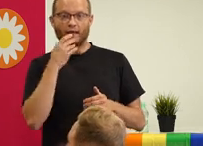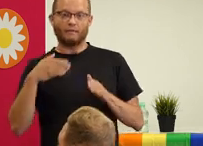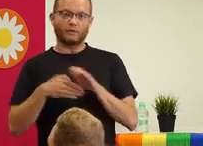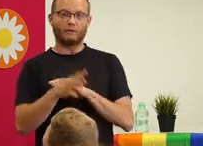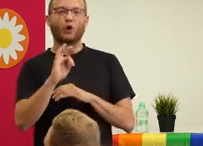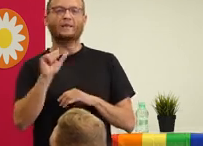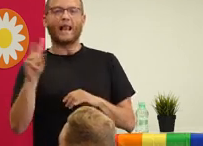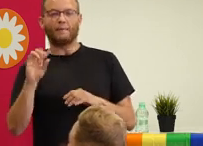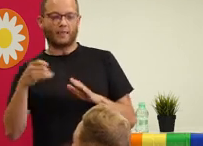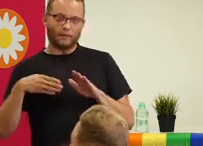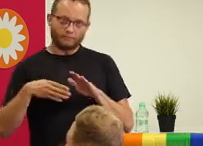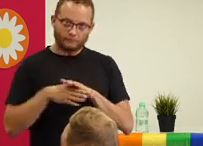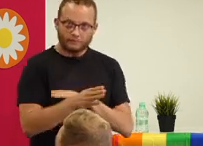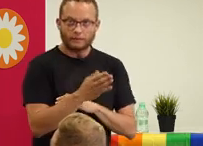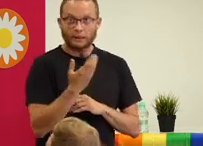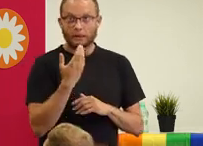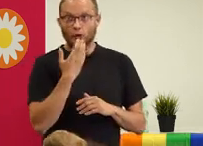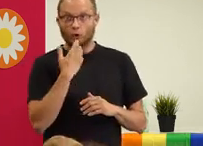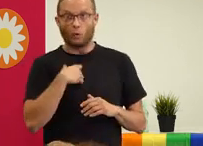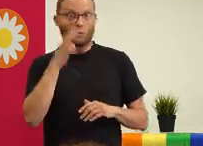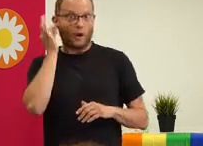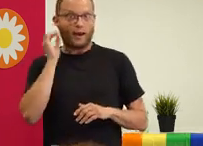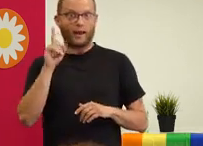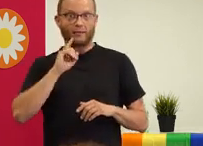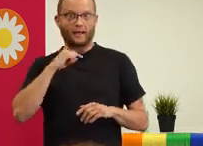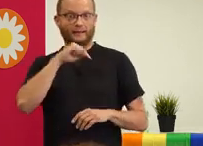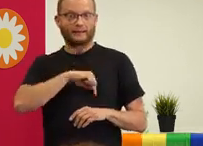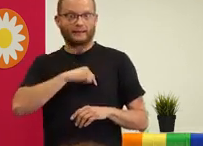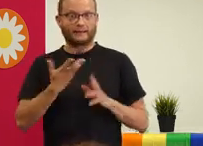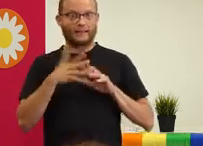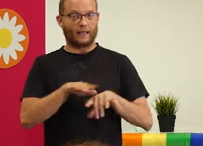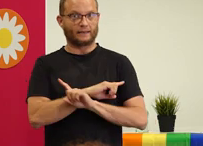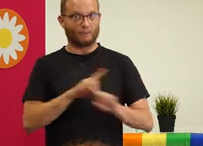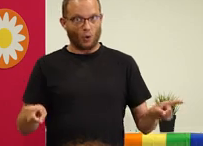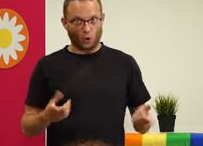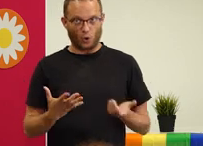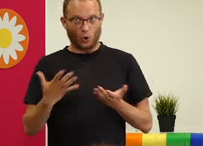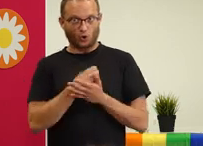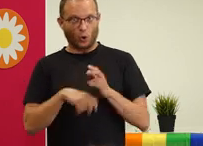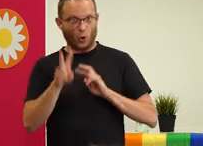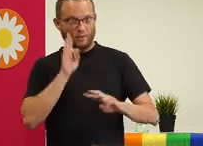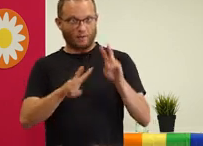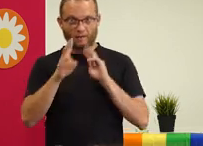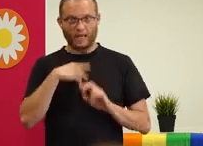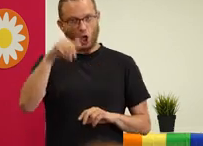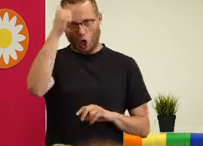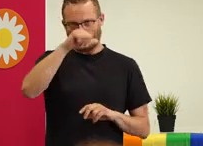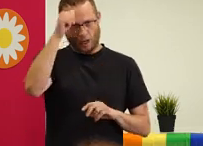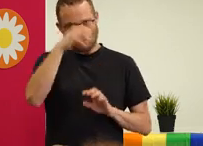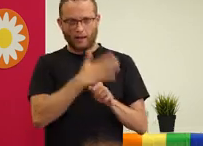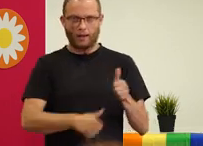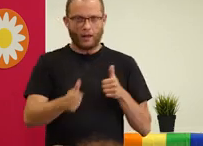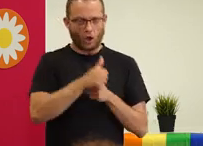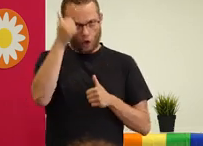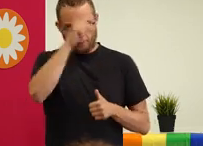Aviv y he de decir que yo como mujer lesbiana no me sentí en absoluto integrada, o sea, todo lo que vi era dirigido a hombres,